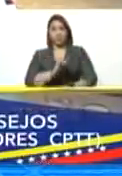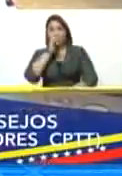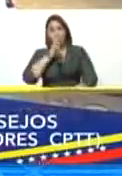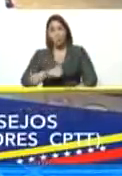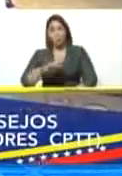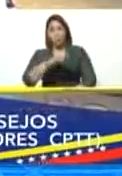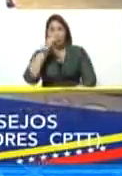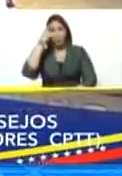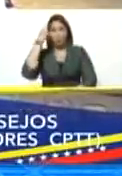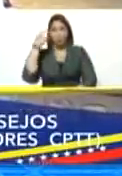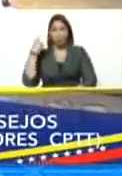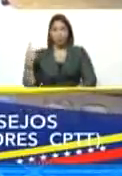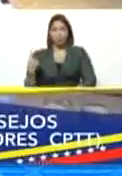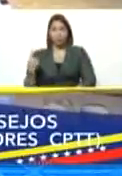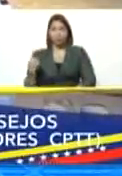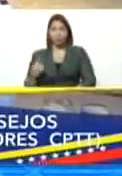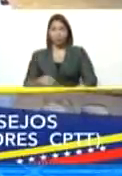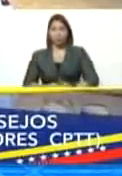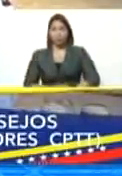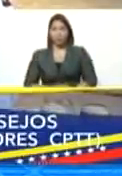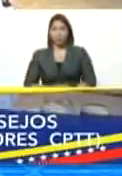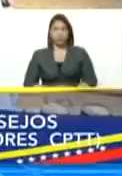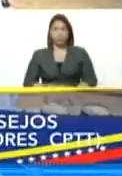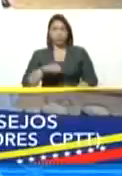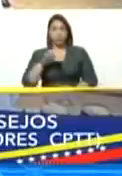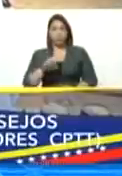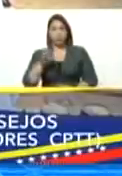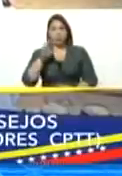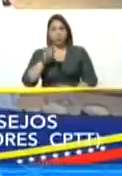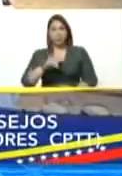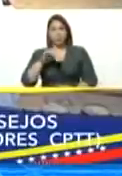Alí Primera. Emiro Delfín.